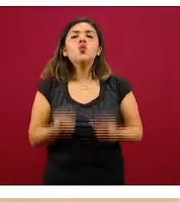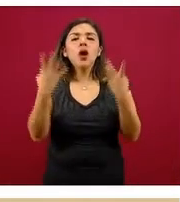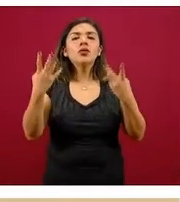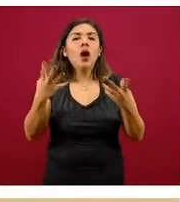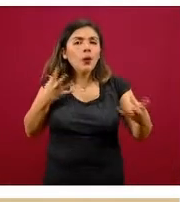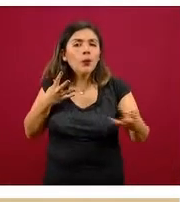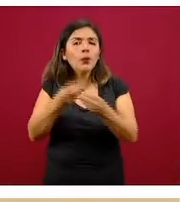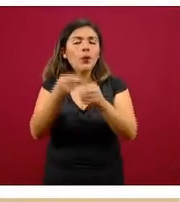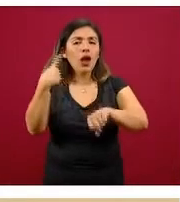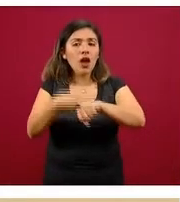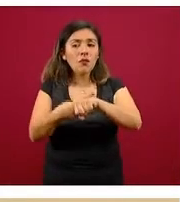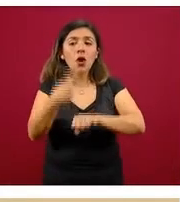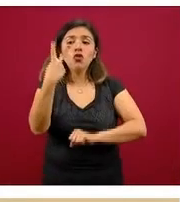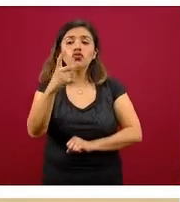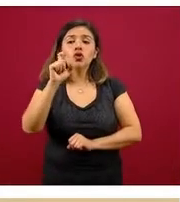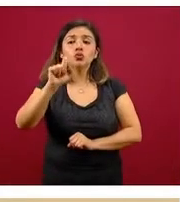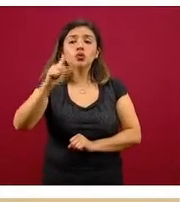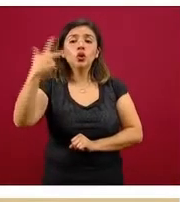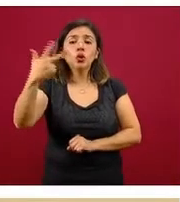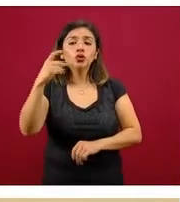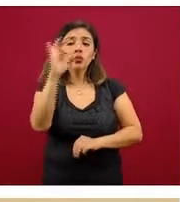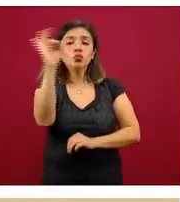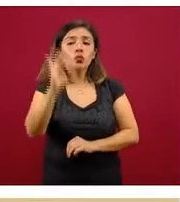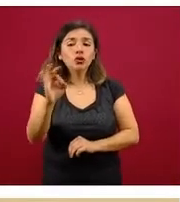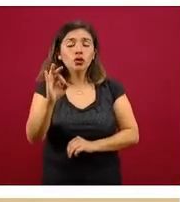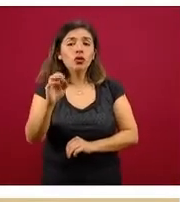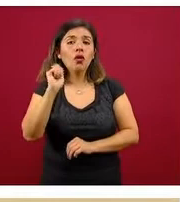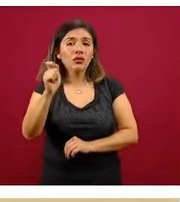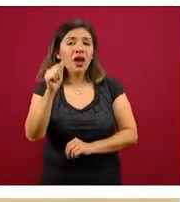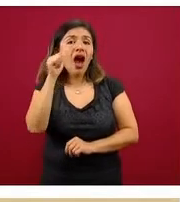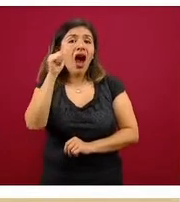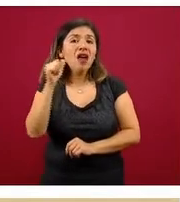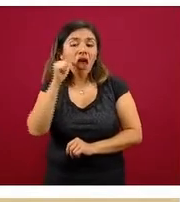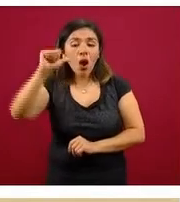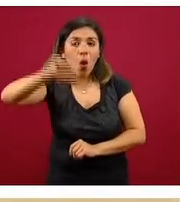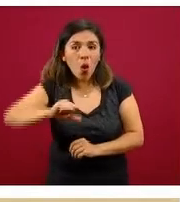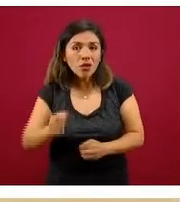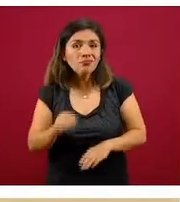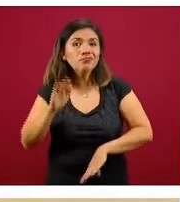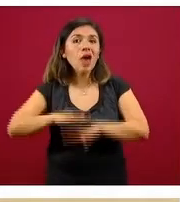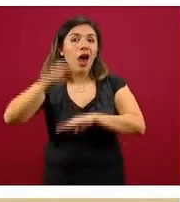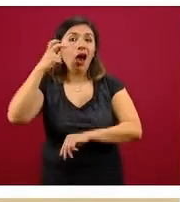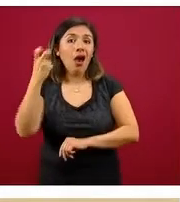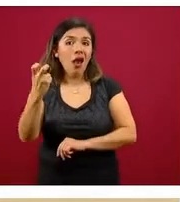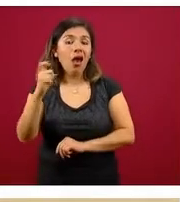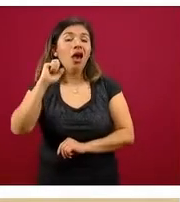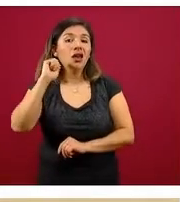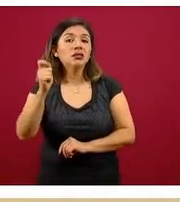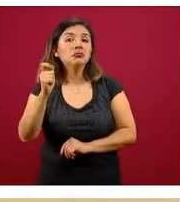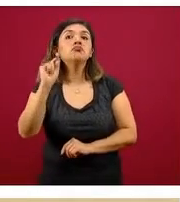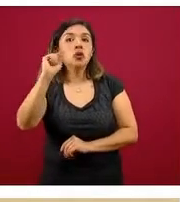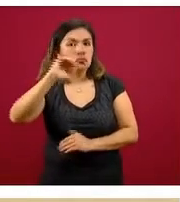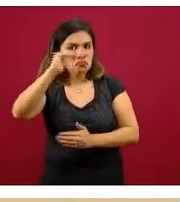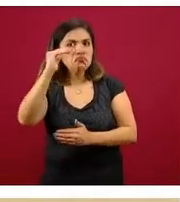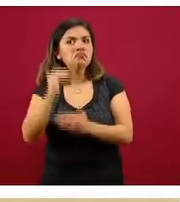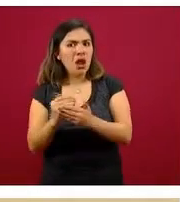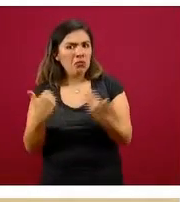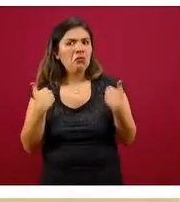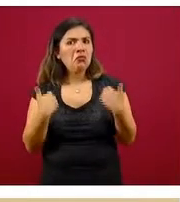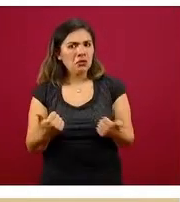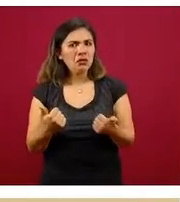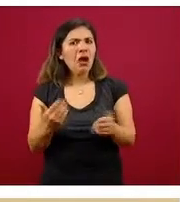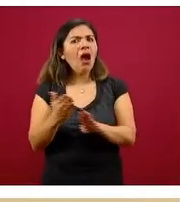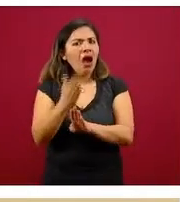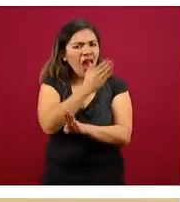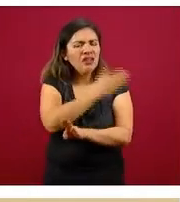confirmados, 2.8% fue el incremento en las últimas 24 horas, eso sí representó una disminución, ya las